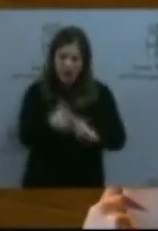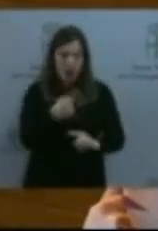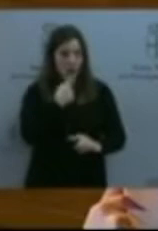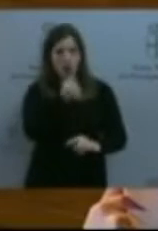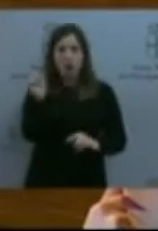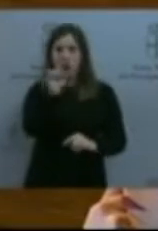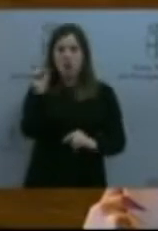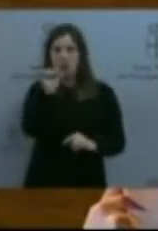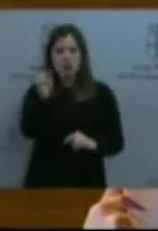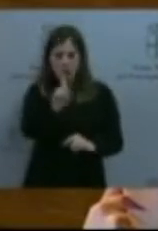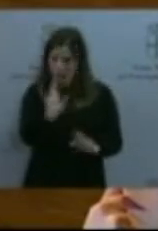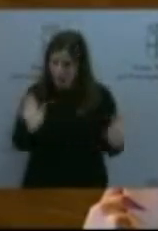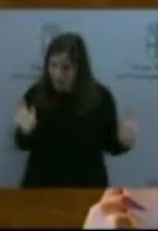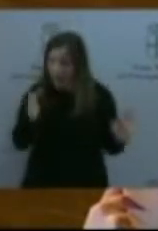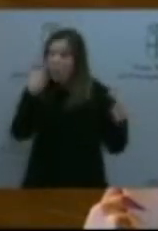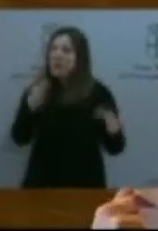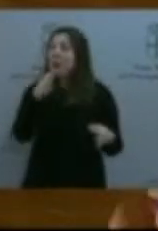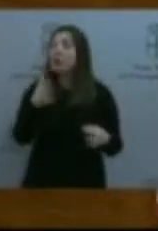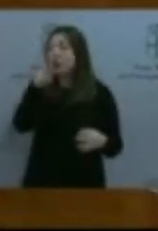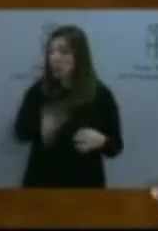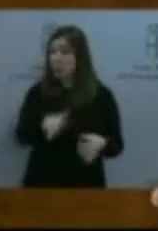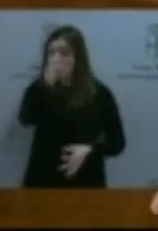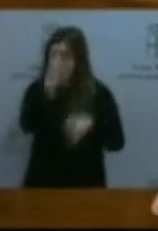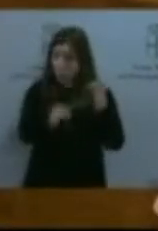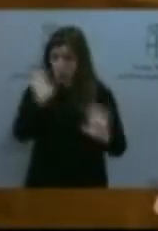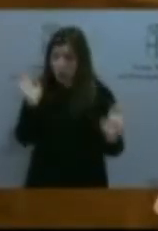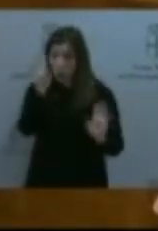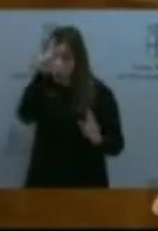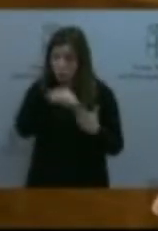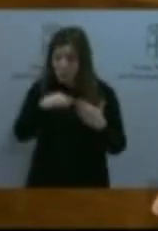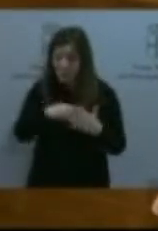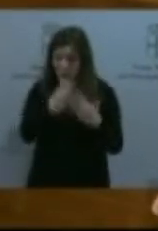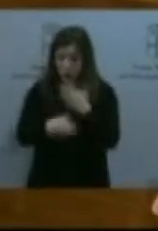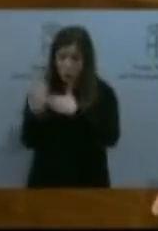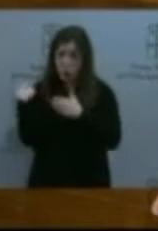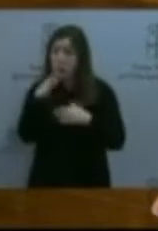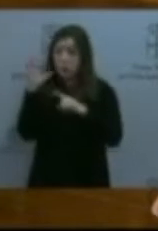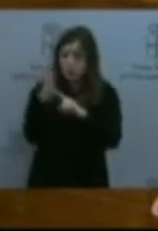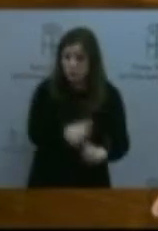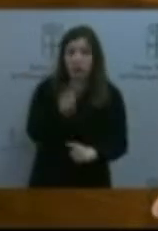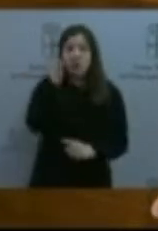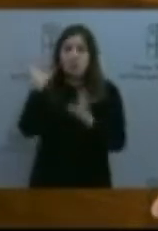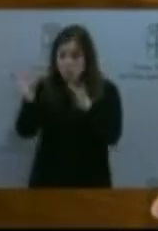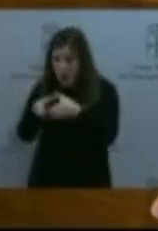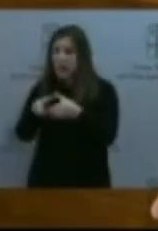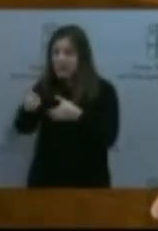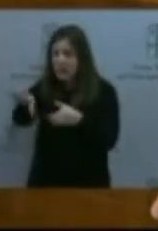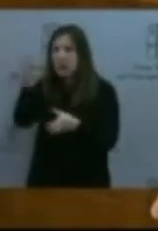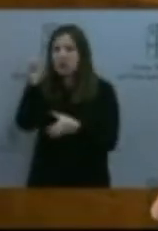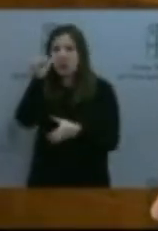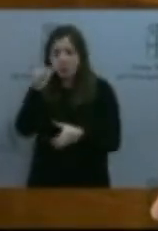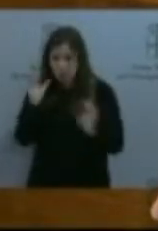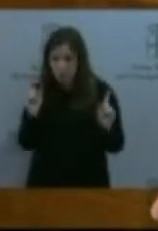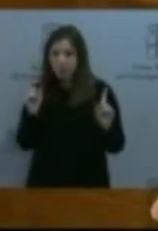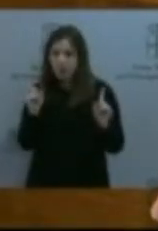el 13 de junio de 2018 precisamente por discriminar a las trabajadoras que deciden ser madres, ¿no? Y a pesar de ello no han modificado estas prácticas. Me llama la atención,